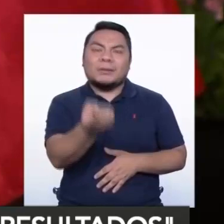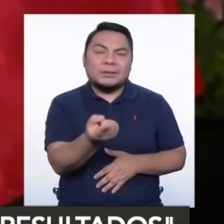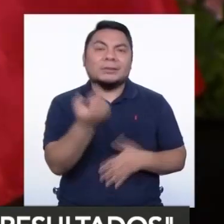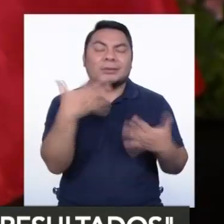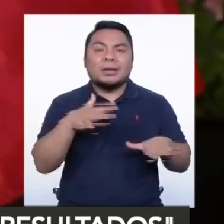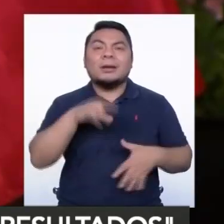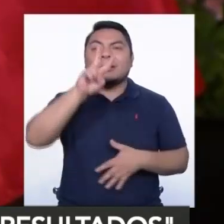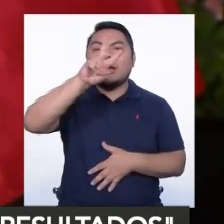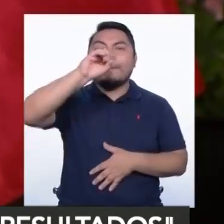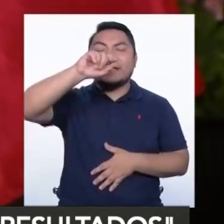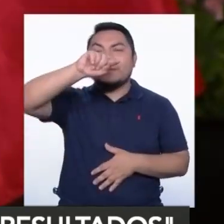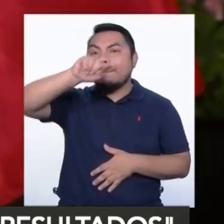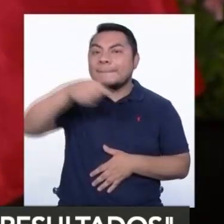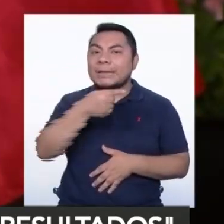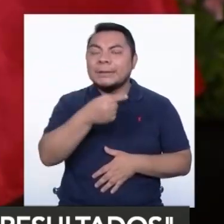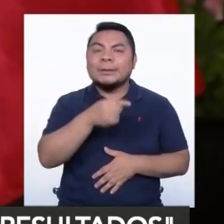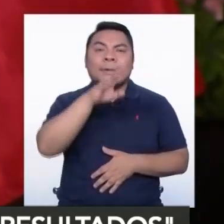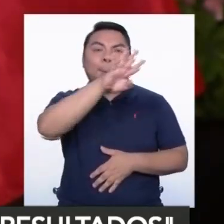tomado